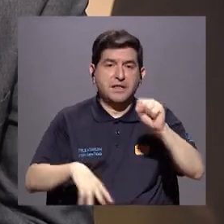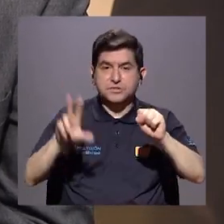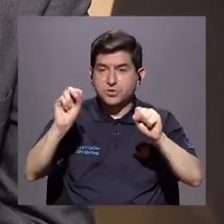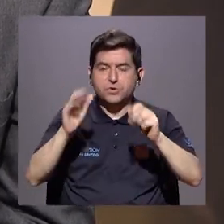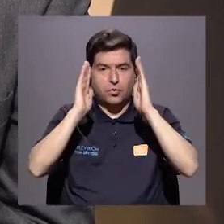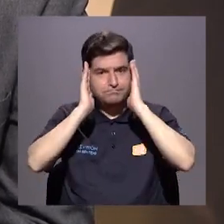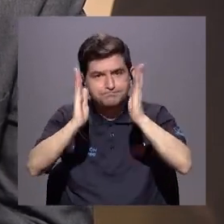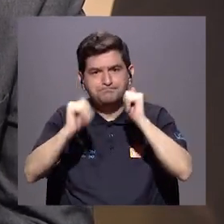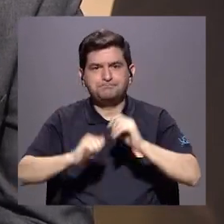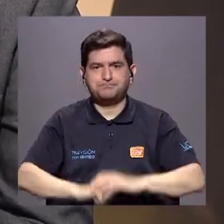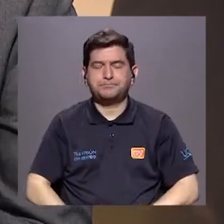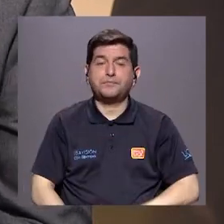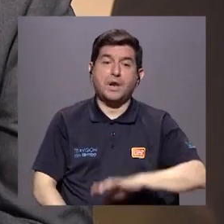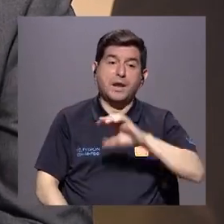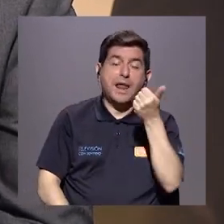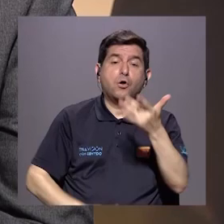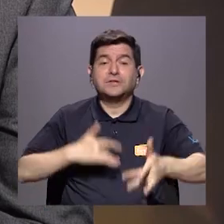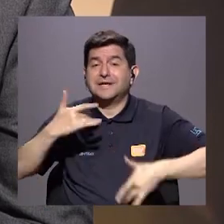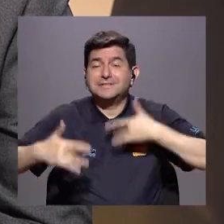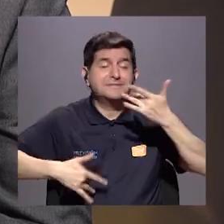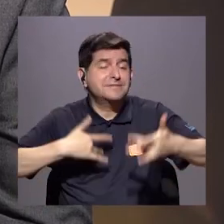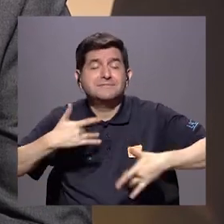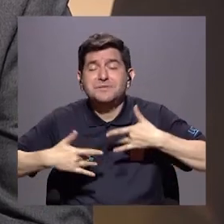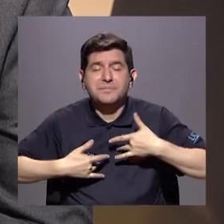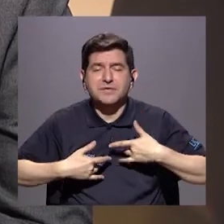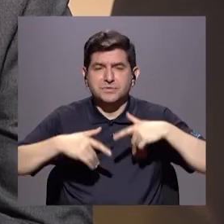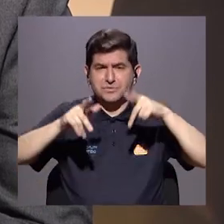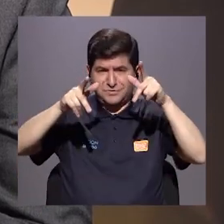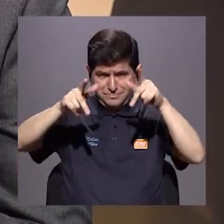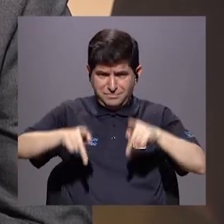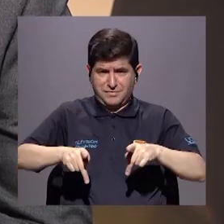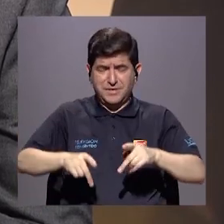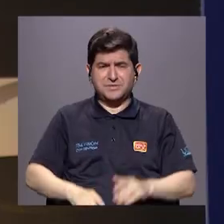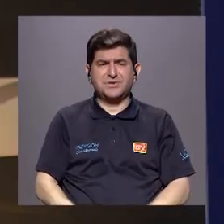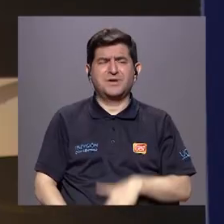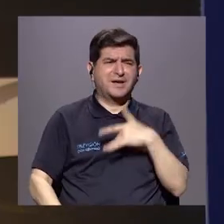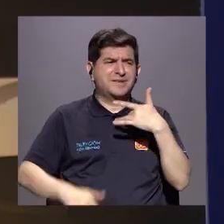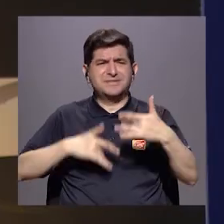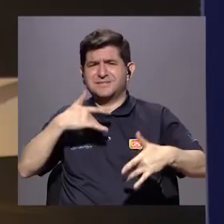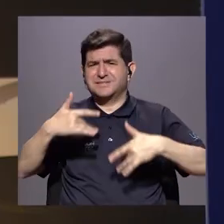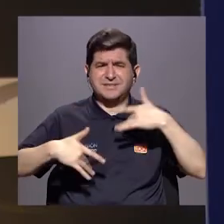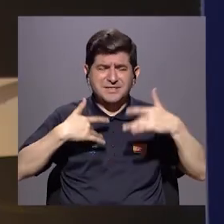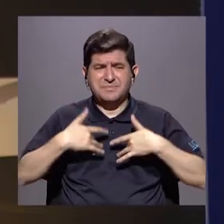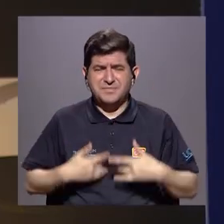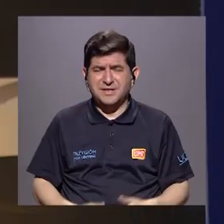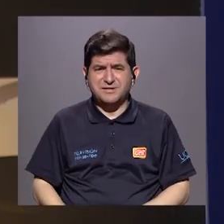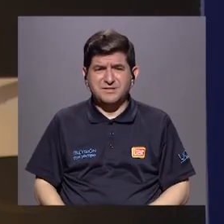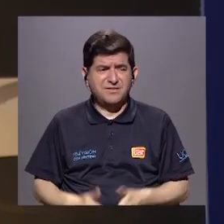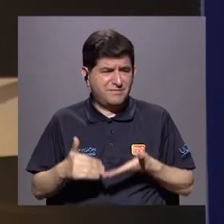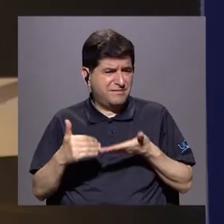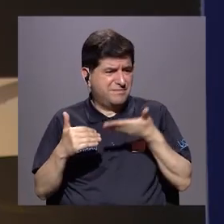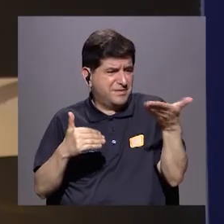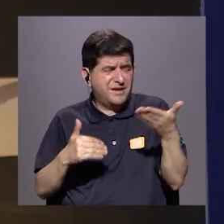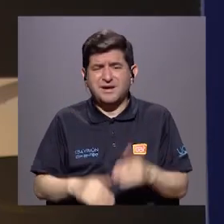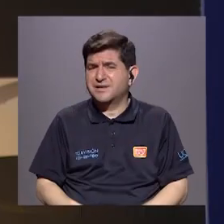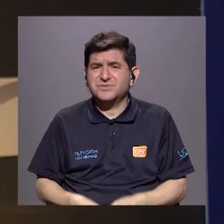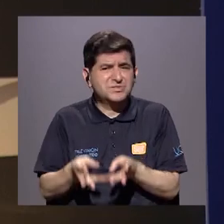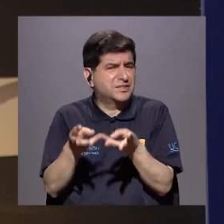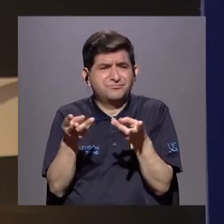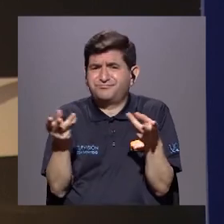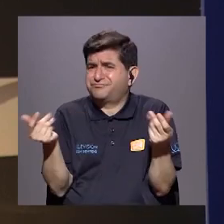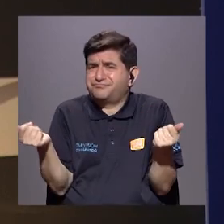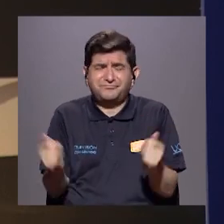prestarle atención la otra es sentimientos si además la persona tiene sentimientos de que la cosa no no hay por dónde